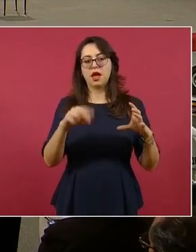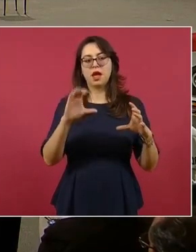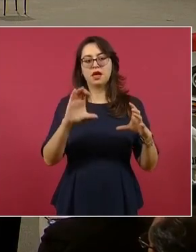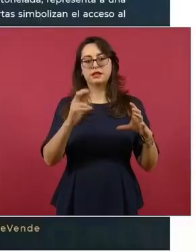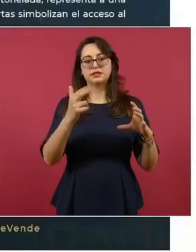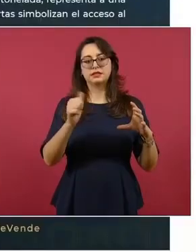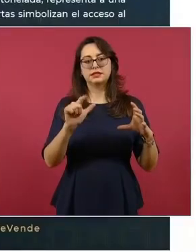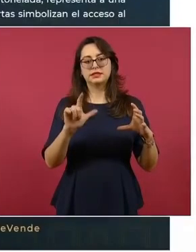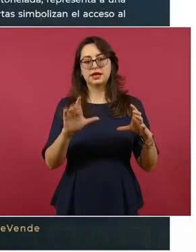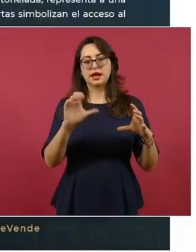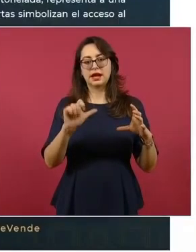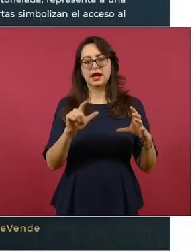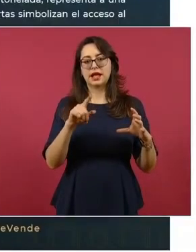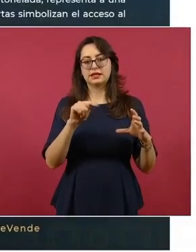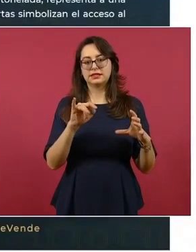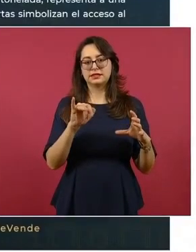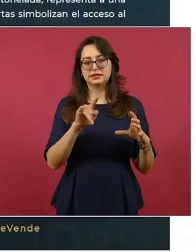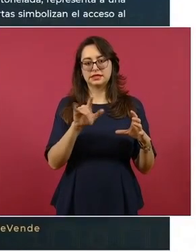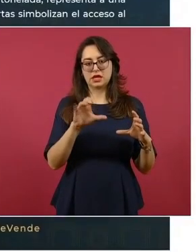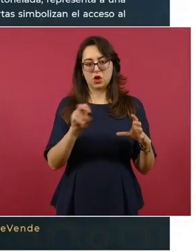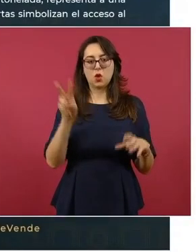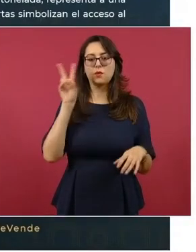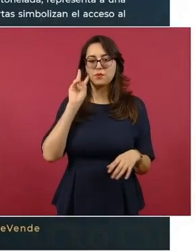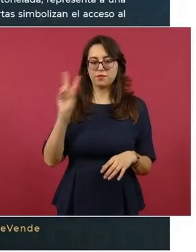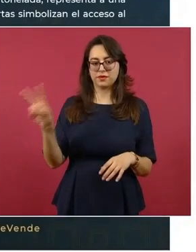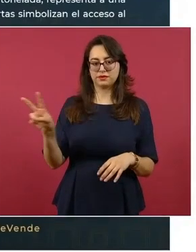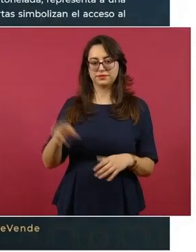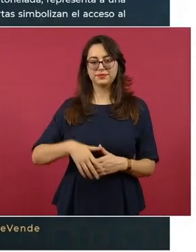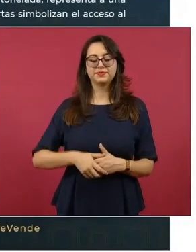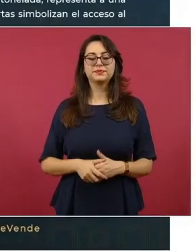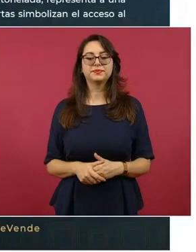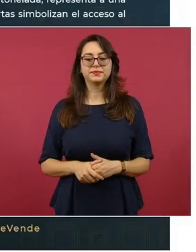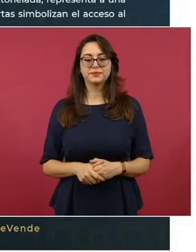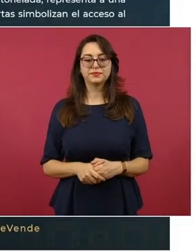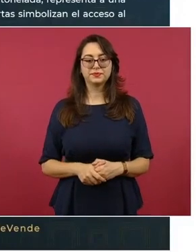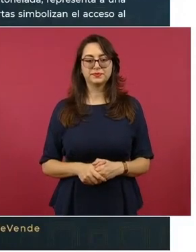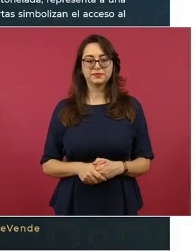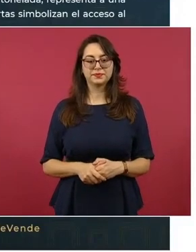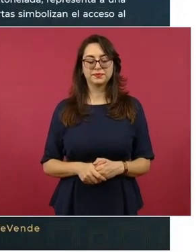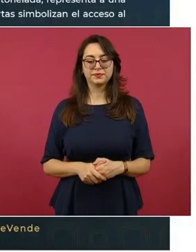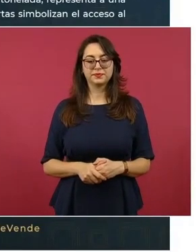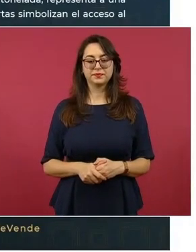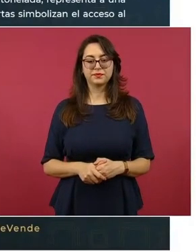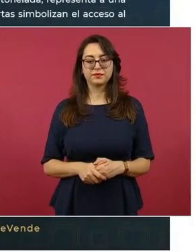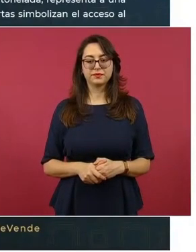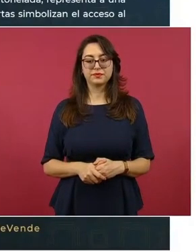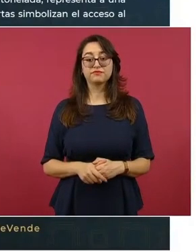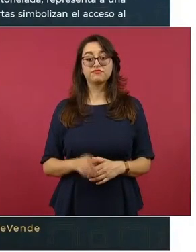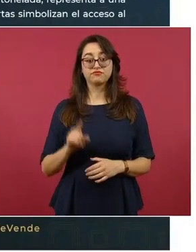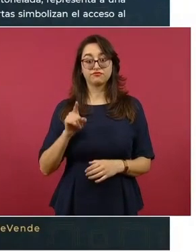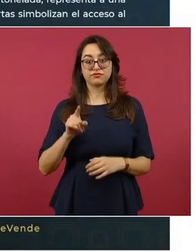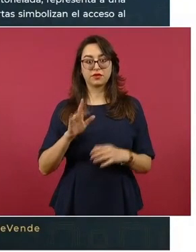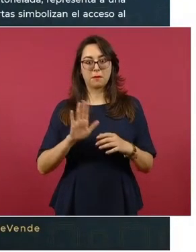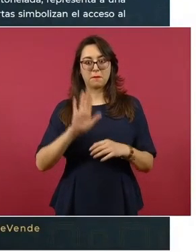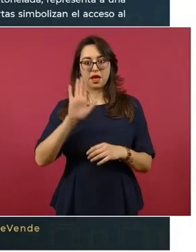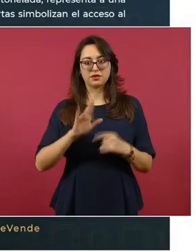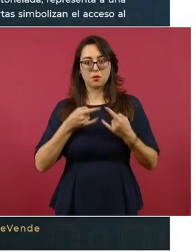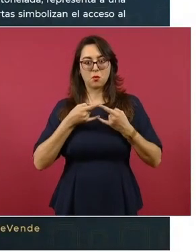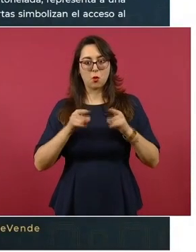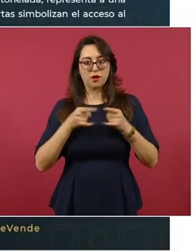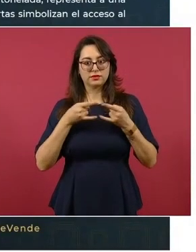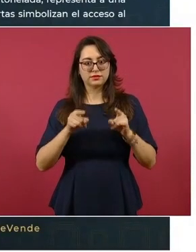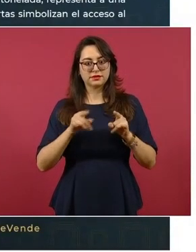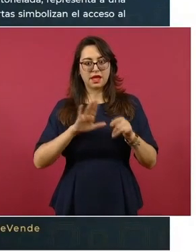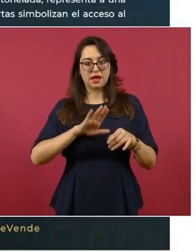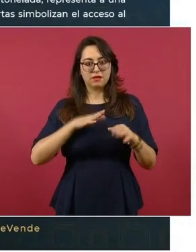numeración que tenían los arqueólogos, conocida también como Monstro de la Tierra o Portal al Inframundo, está